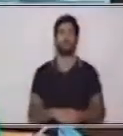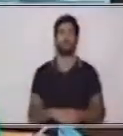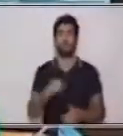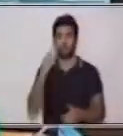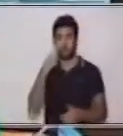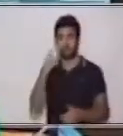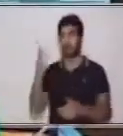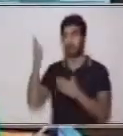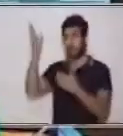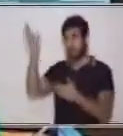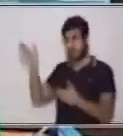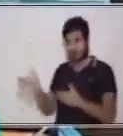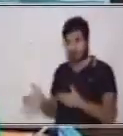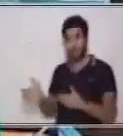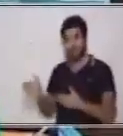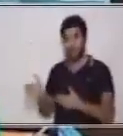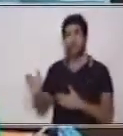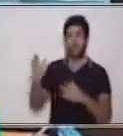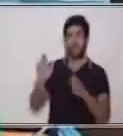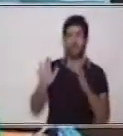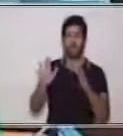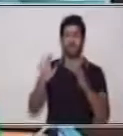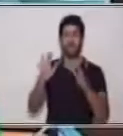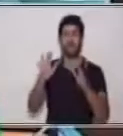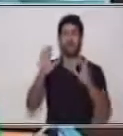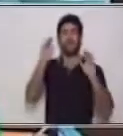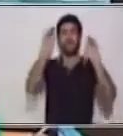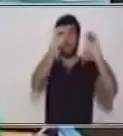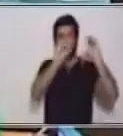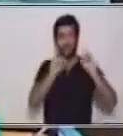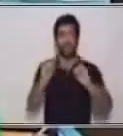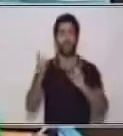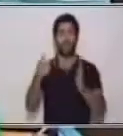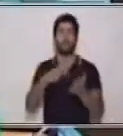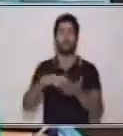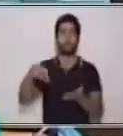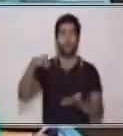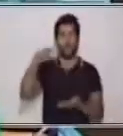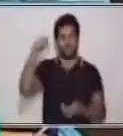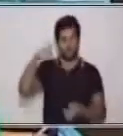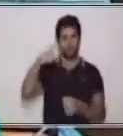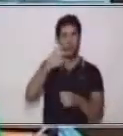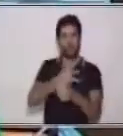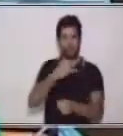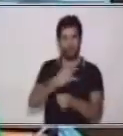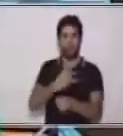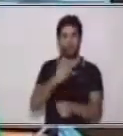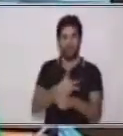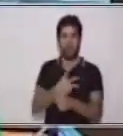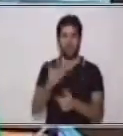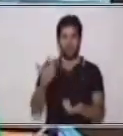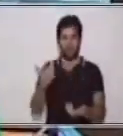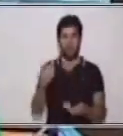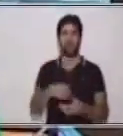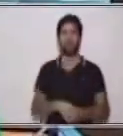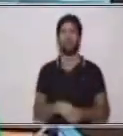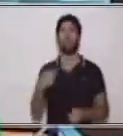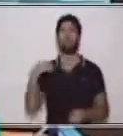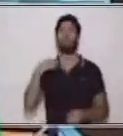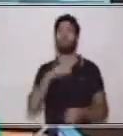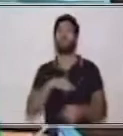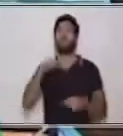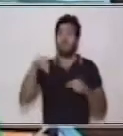estos paisajes son bellos y hermosos. ¿Y en dónde están? En nuestra Guatemala. Y los medimos